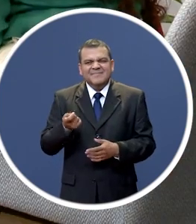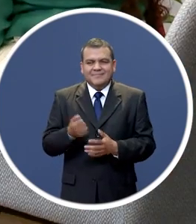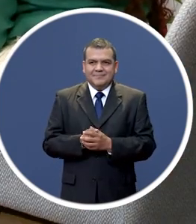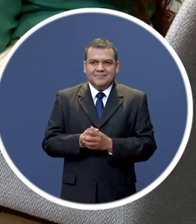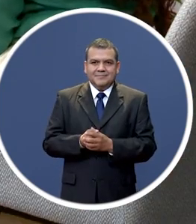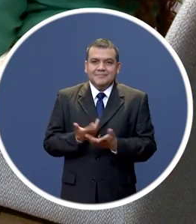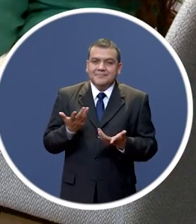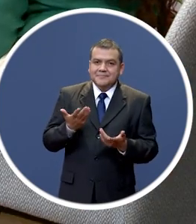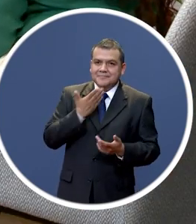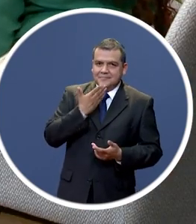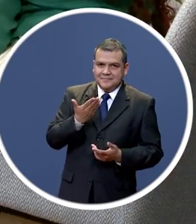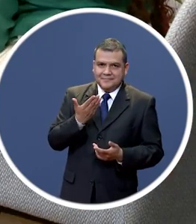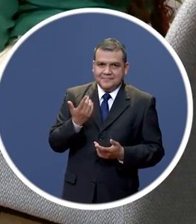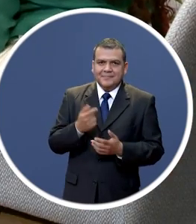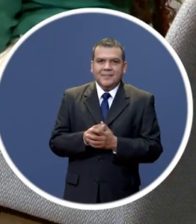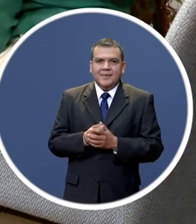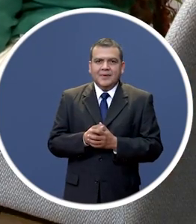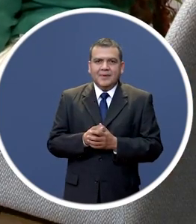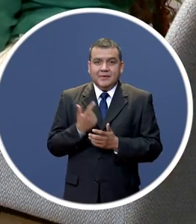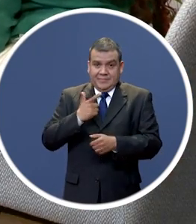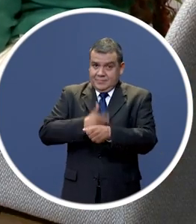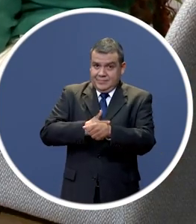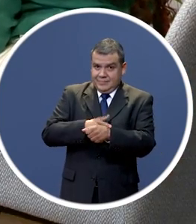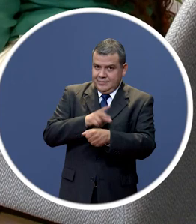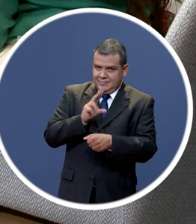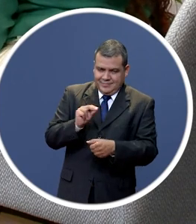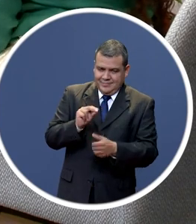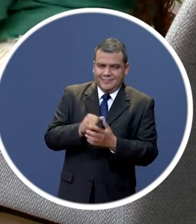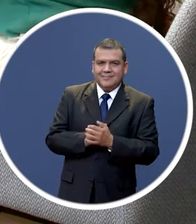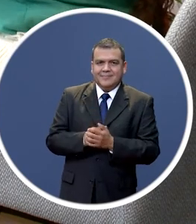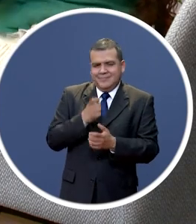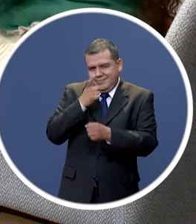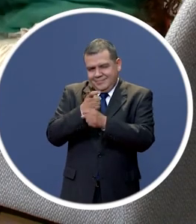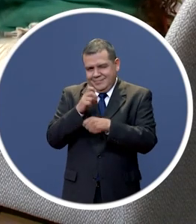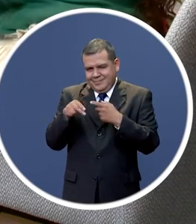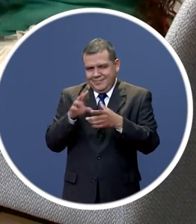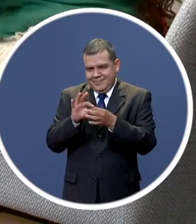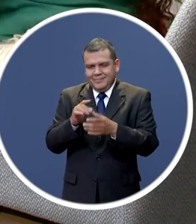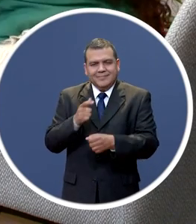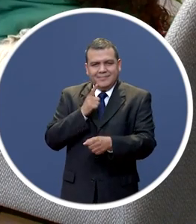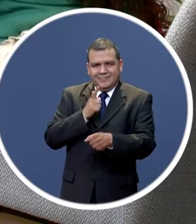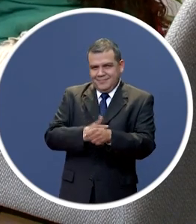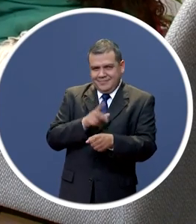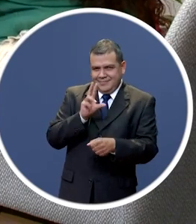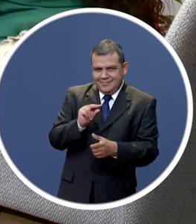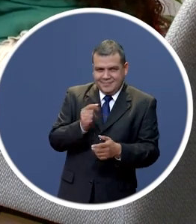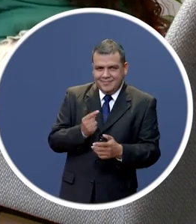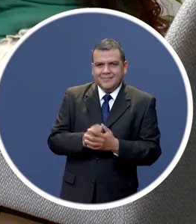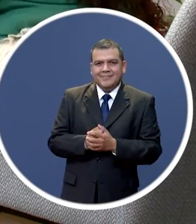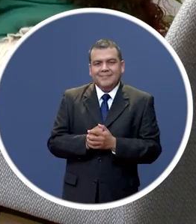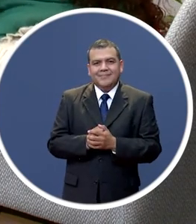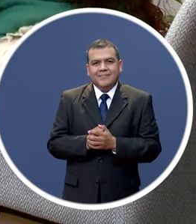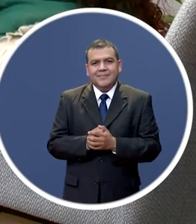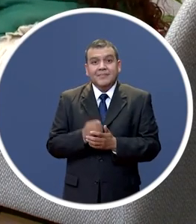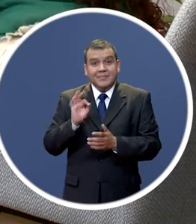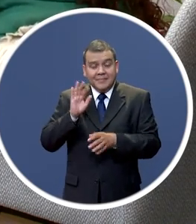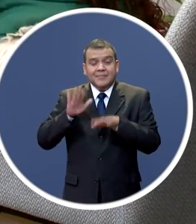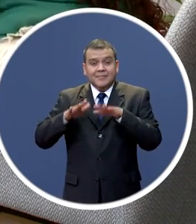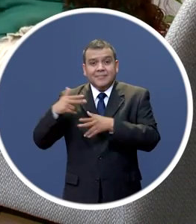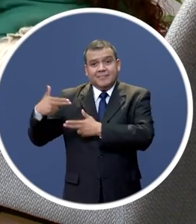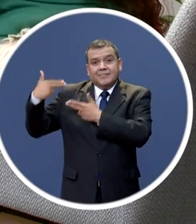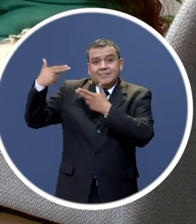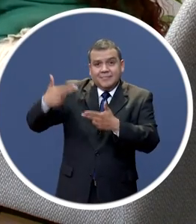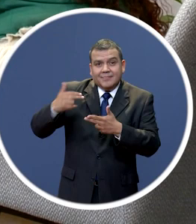Bueno, no es una enfermedad. Primero que nada, no es una enfermedad. Bien. Puede ser